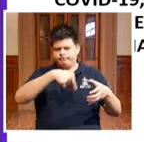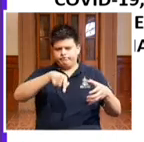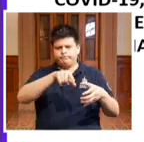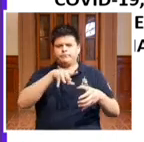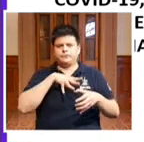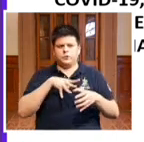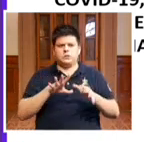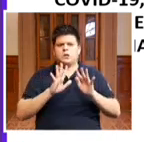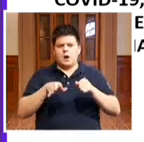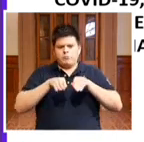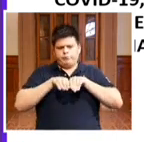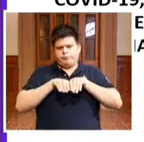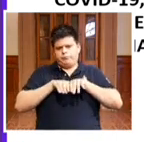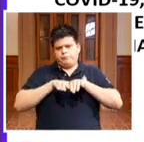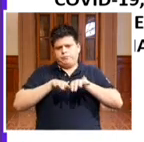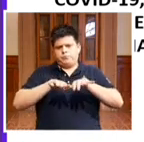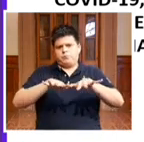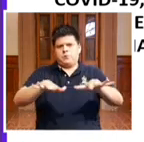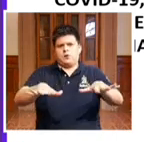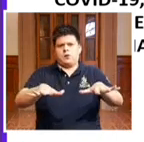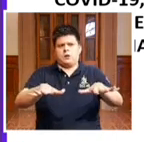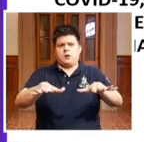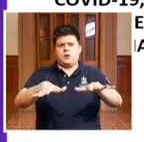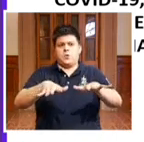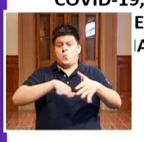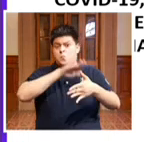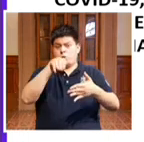esto se ha extendido a casi todos los